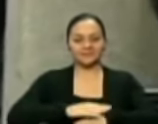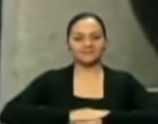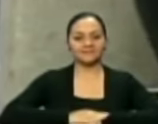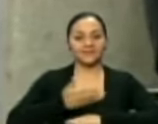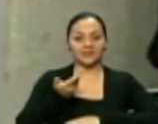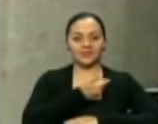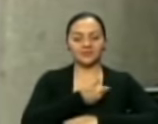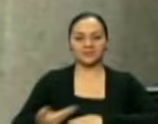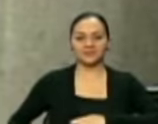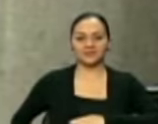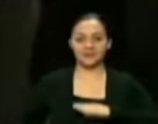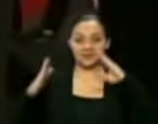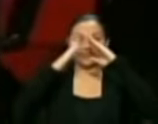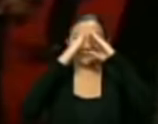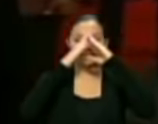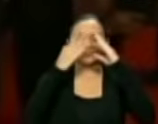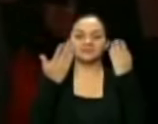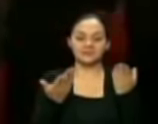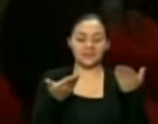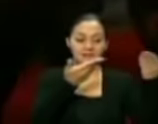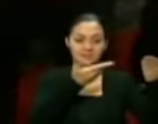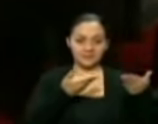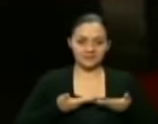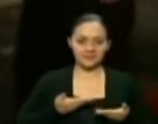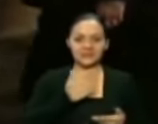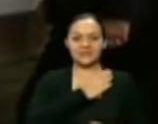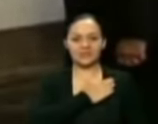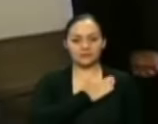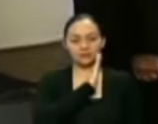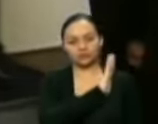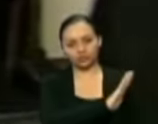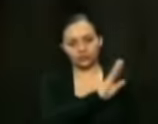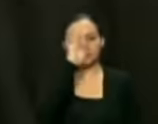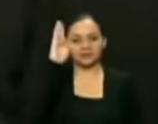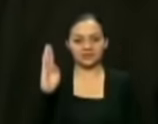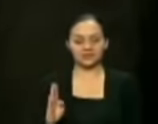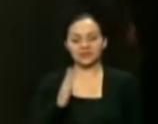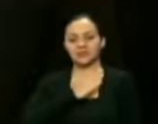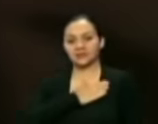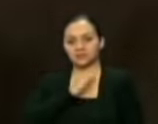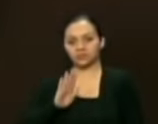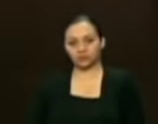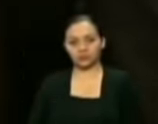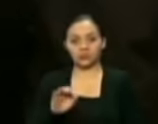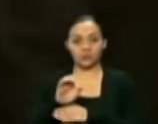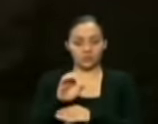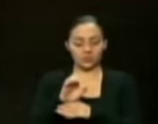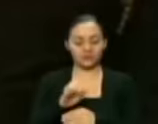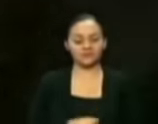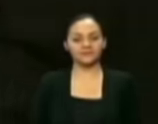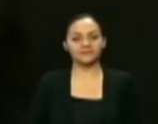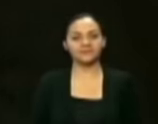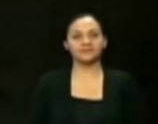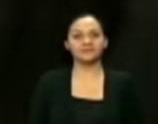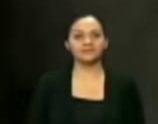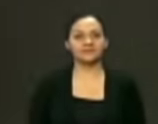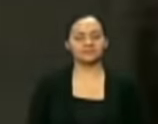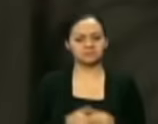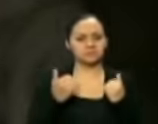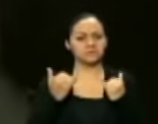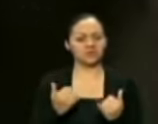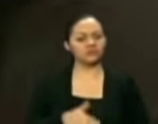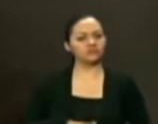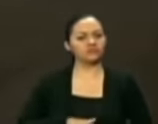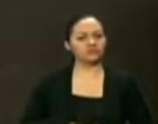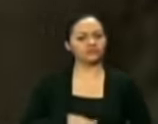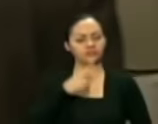Plaza Grande posterior al recibir precisamente los honores. María Fernanda, veíamos el coraje, el